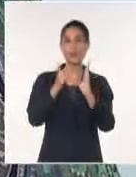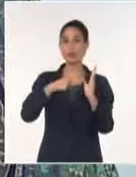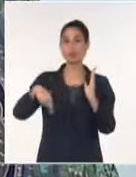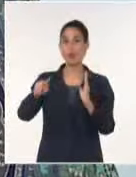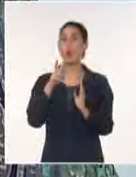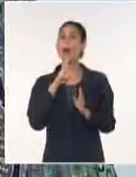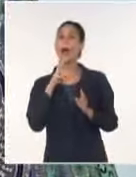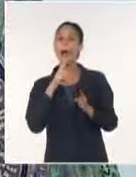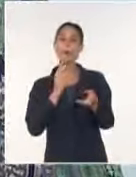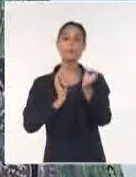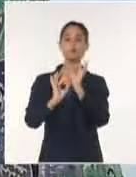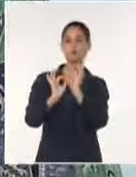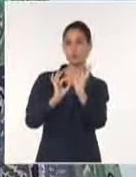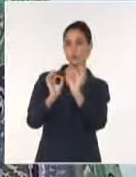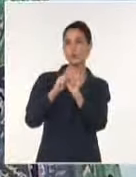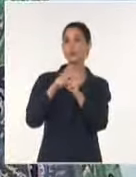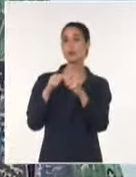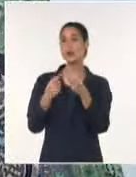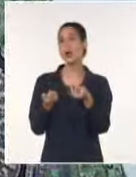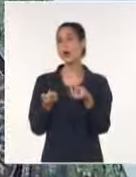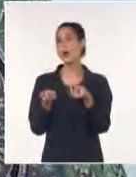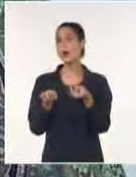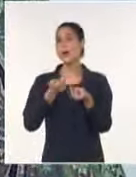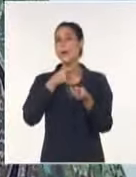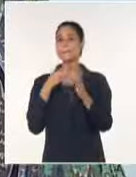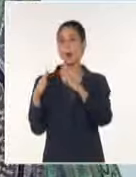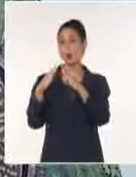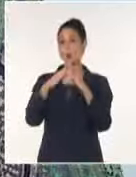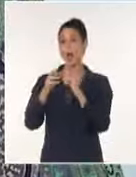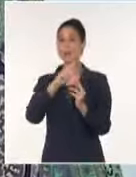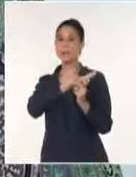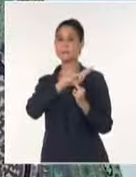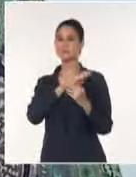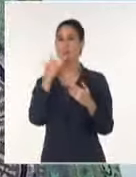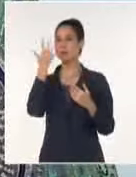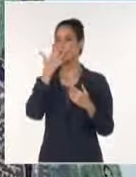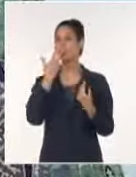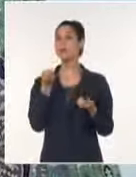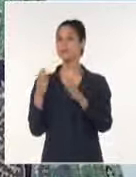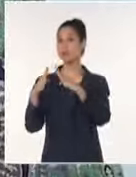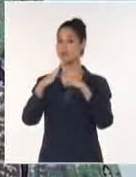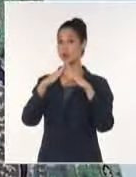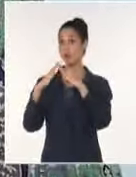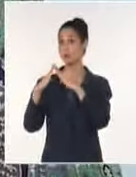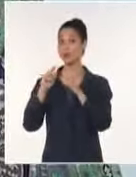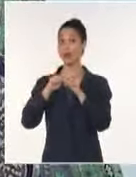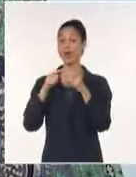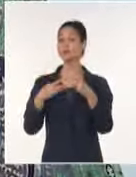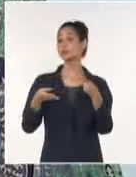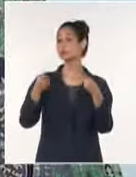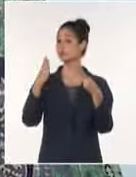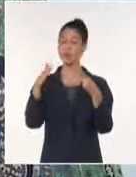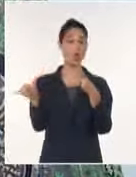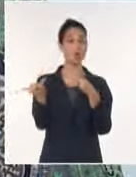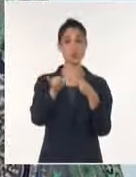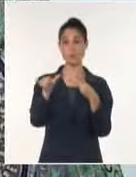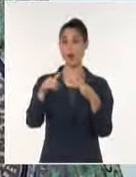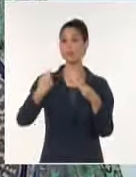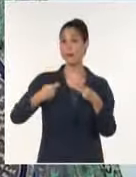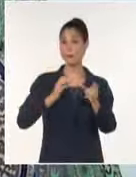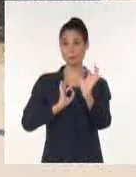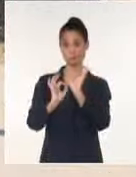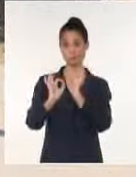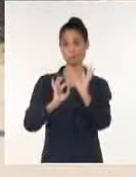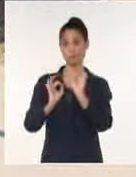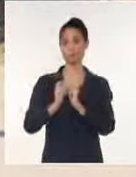manera, compartida, tanto de la comunidad como de la institución, es una tarea de primer orden. Por último, la vicetitular